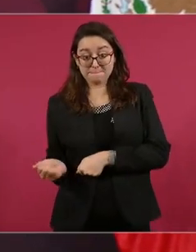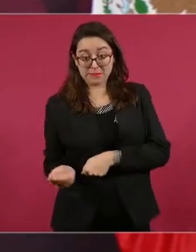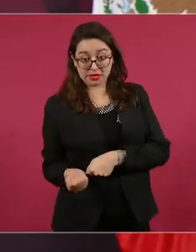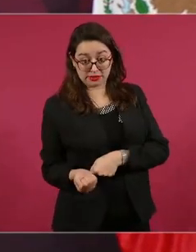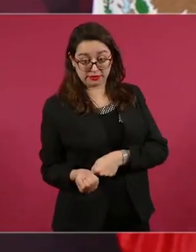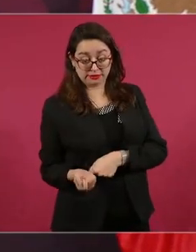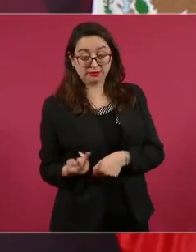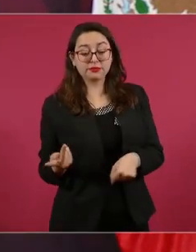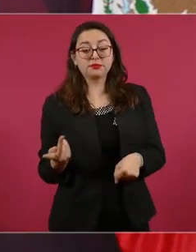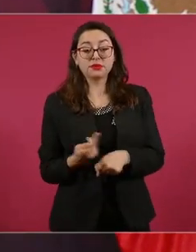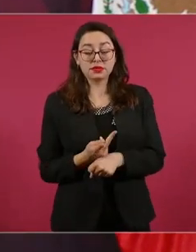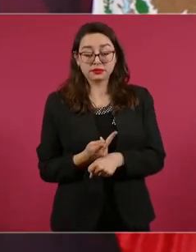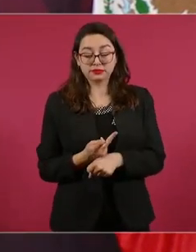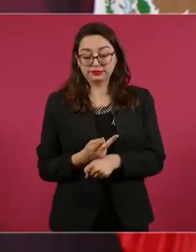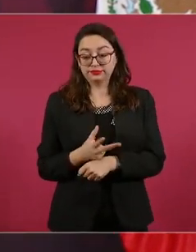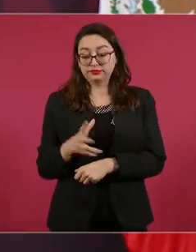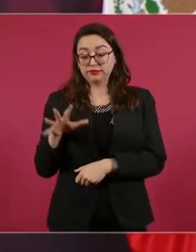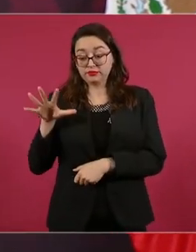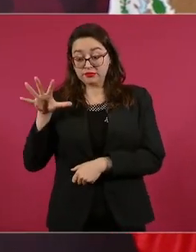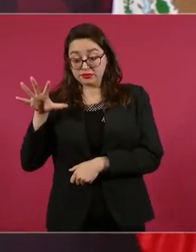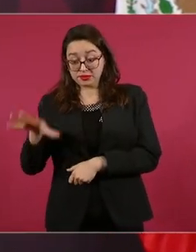naturales protegidas.